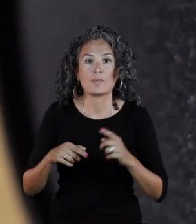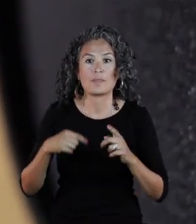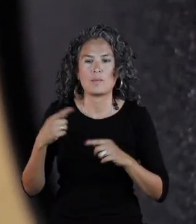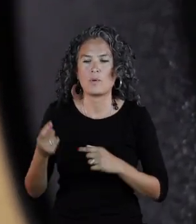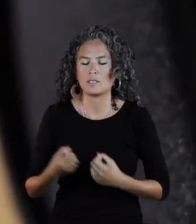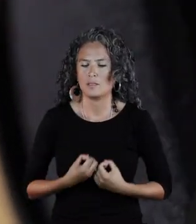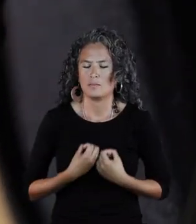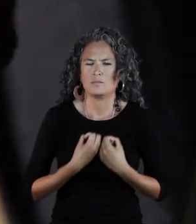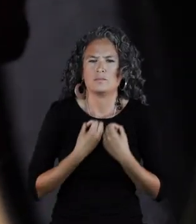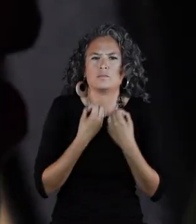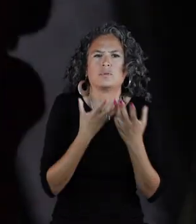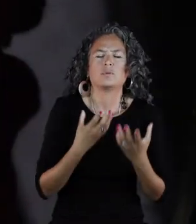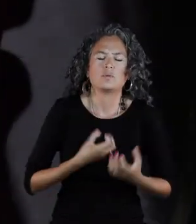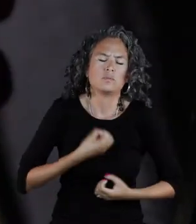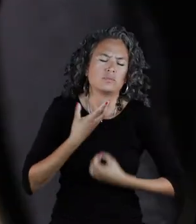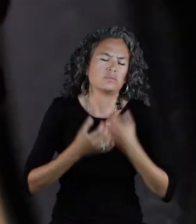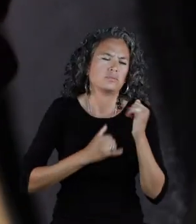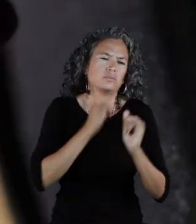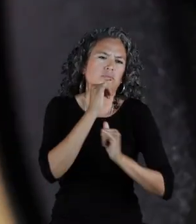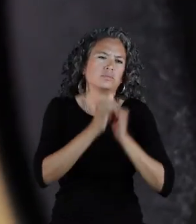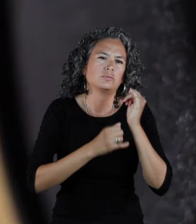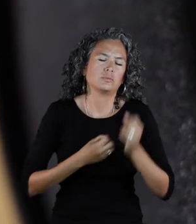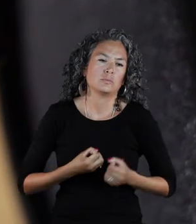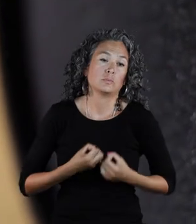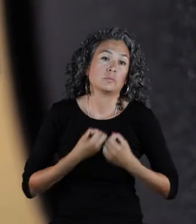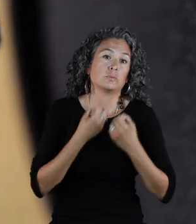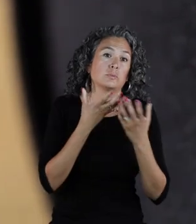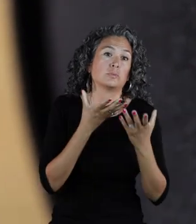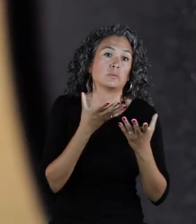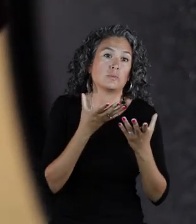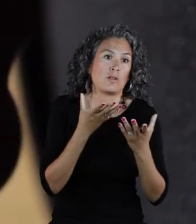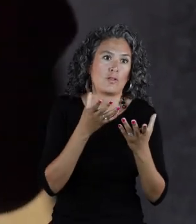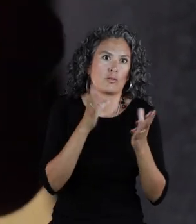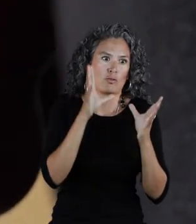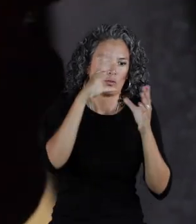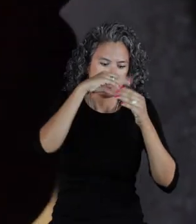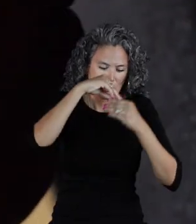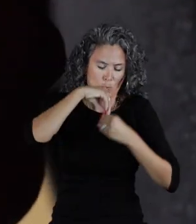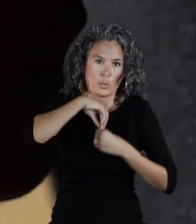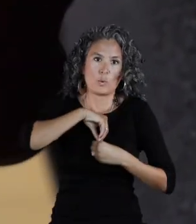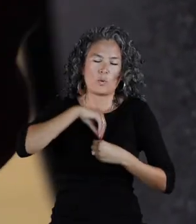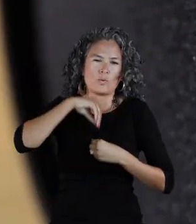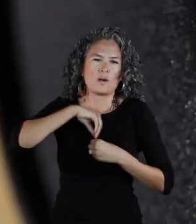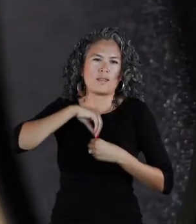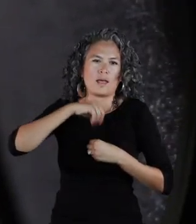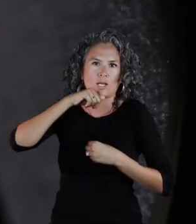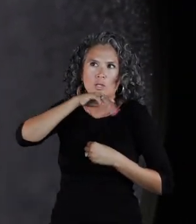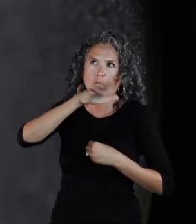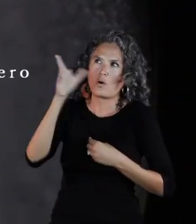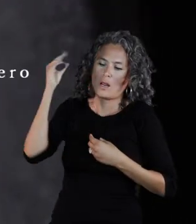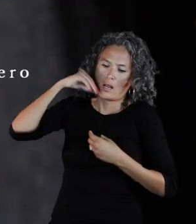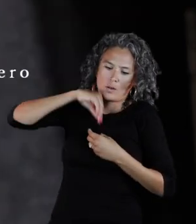pero también sé qué después de poder expresarme de poder contar